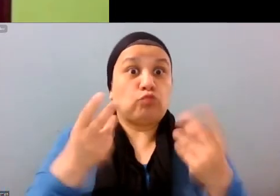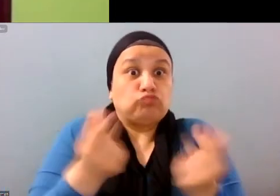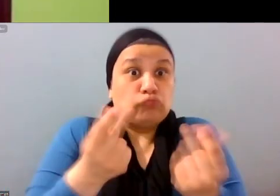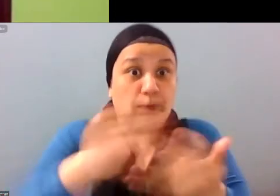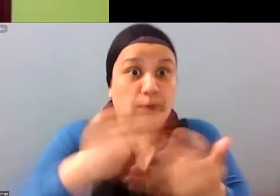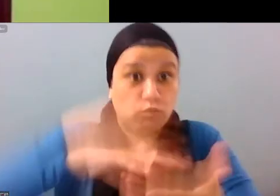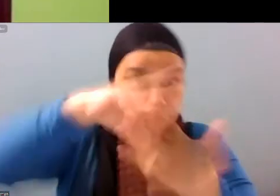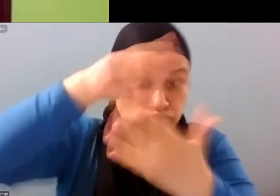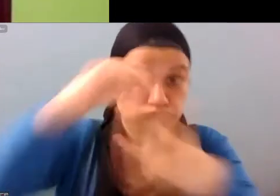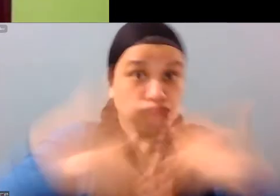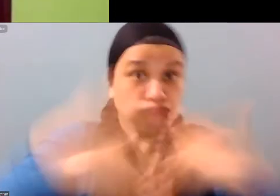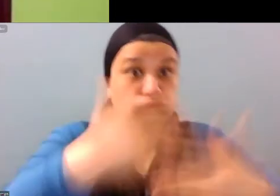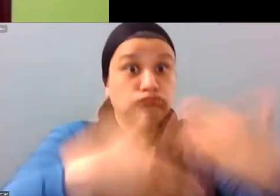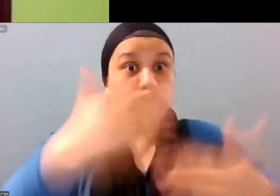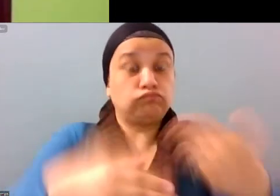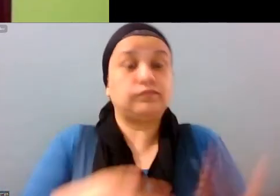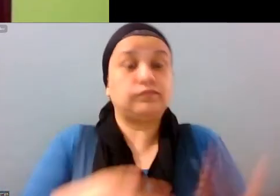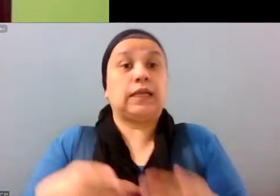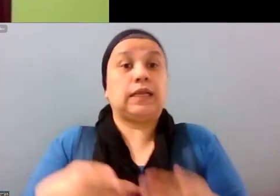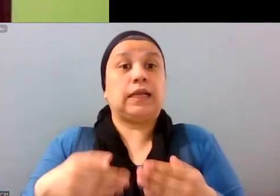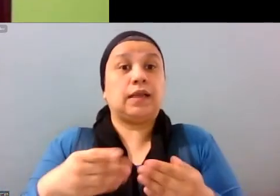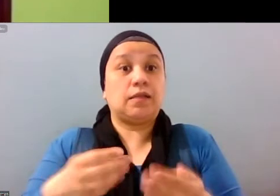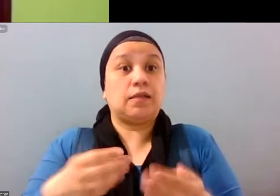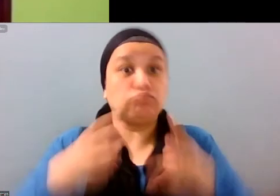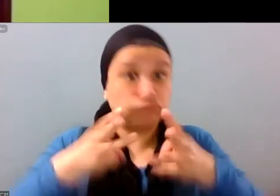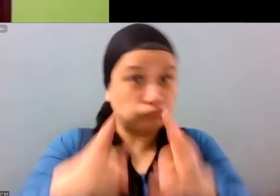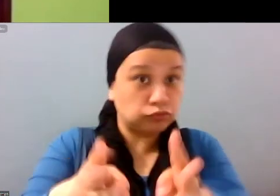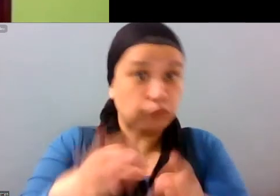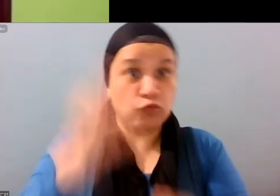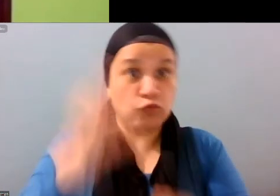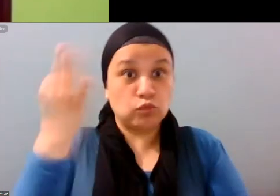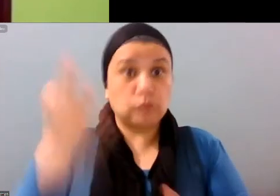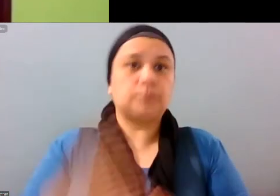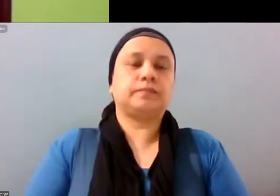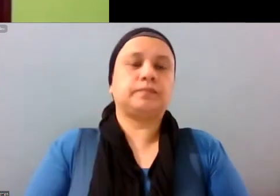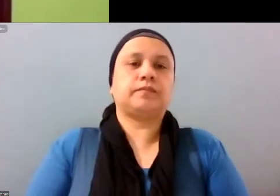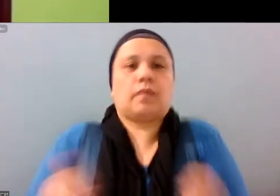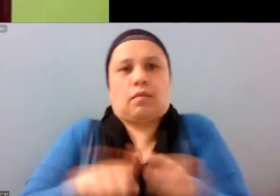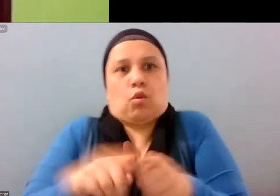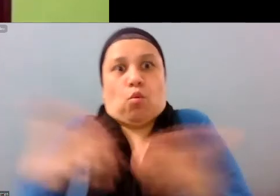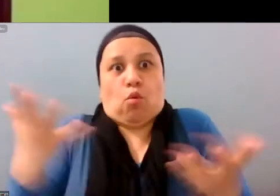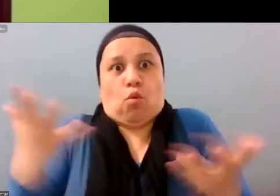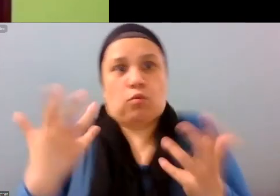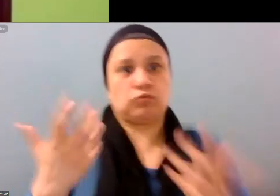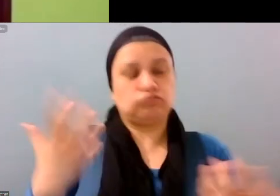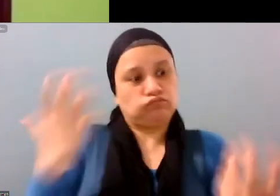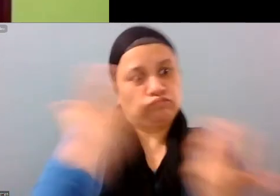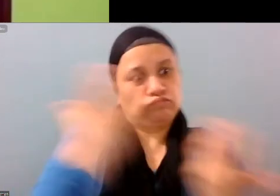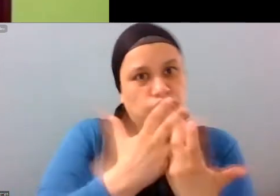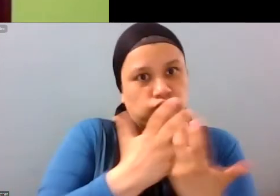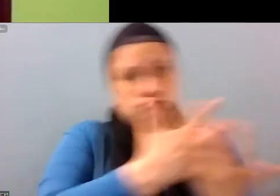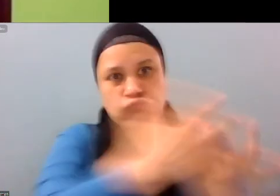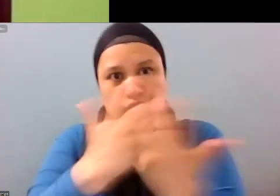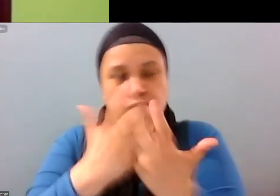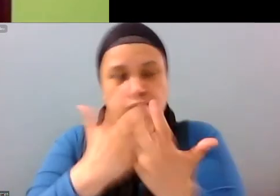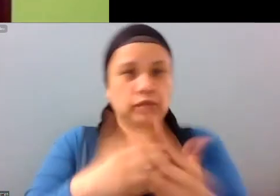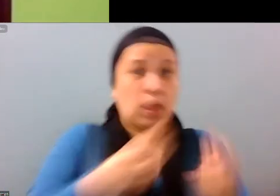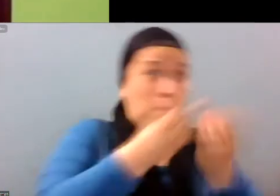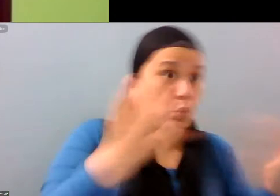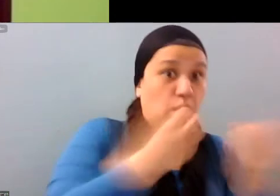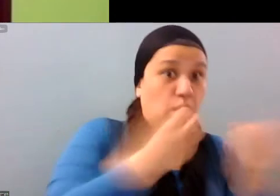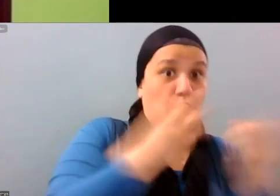de las herramientas cómo deberían ajustarse las alianzas público-público-público-privadas